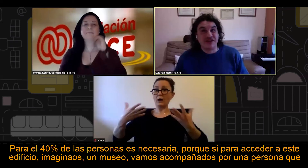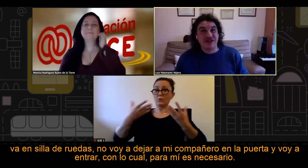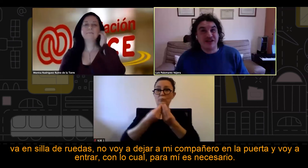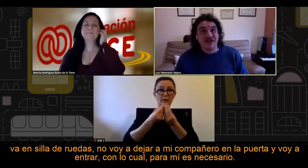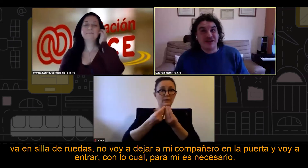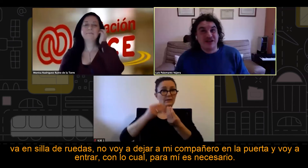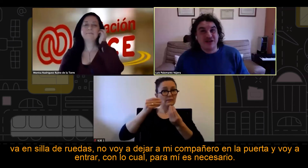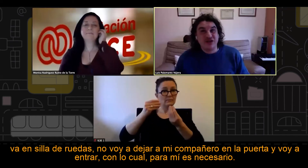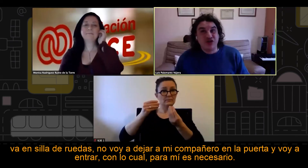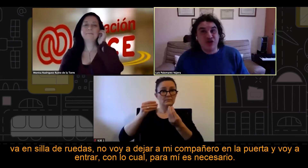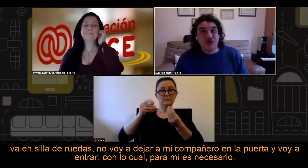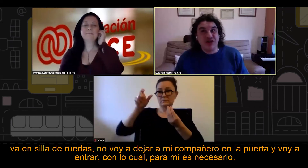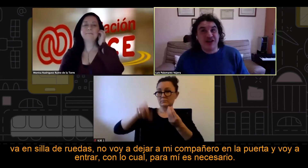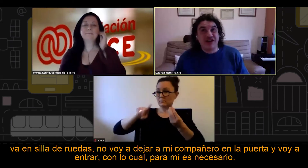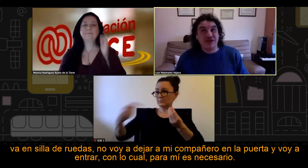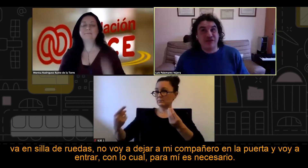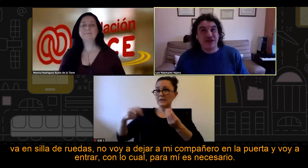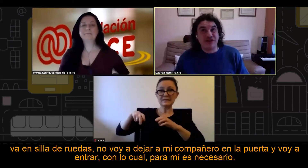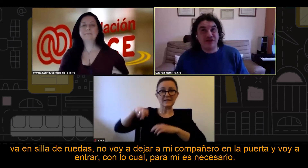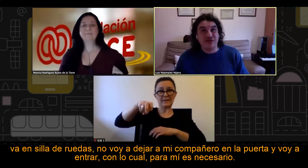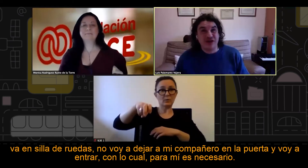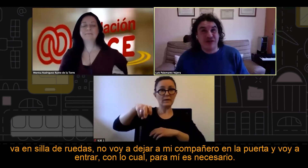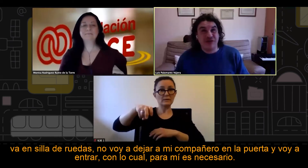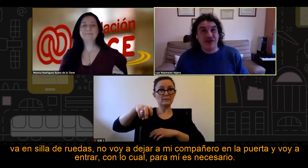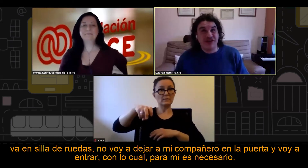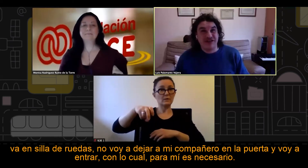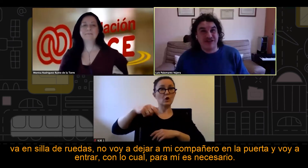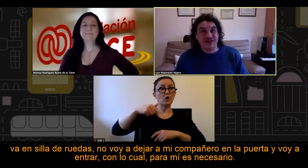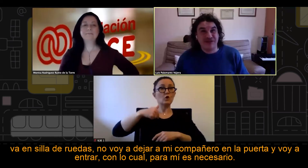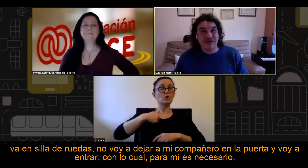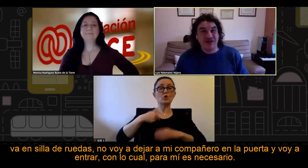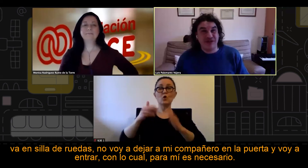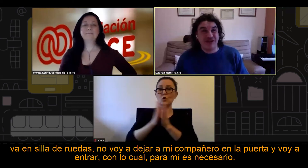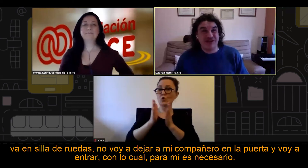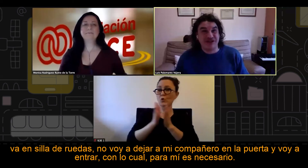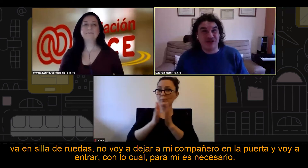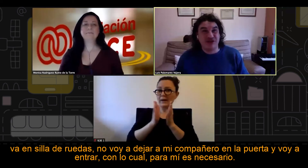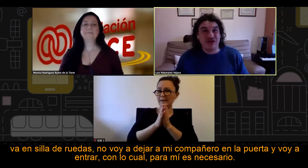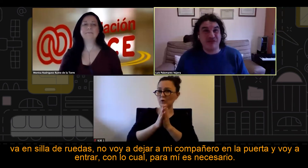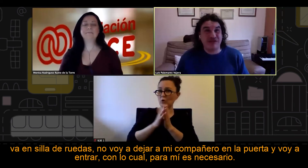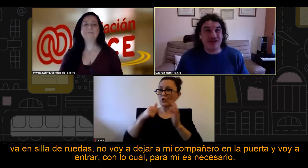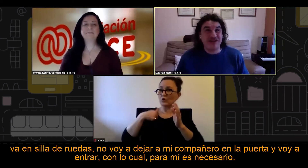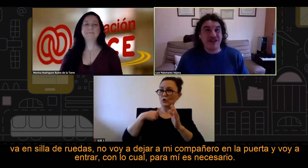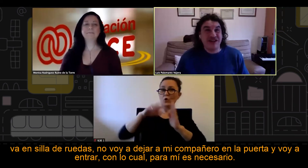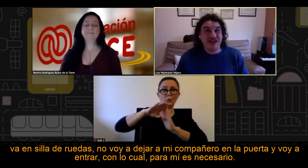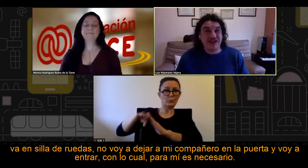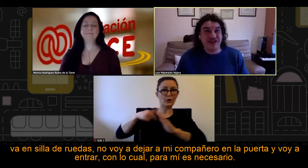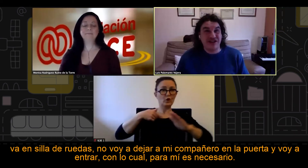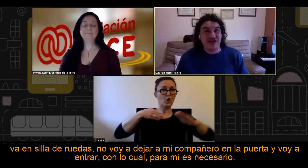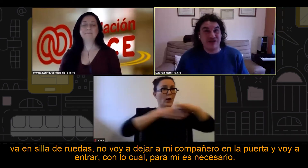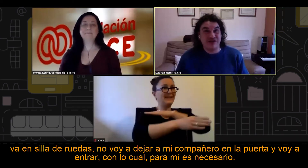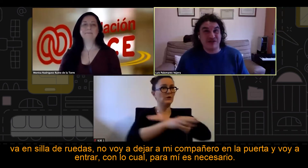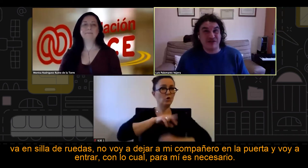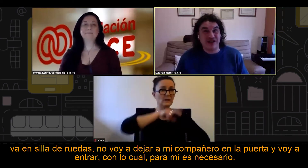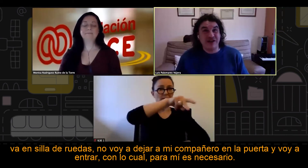ruedas, yo no voy a dejar a mi compañero de grupo en la puerta y voy a entrar yo, con lo cual para mí es